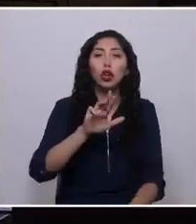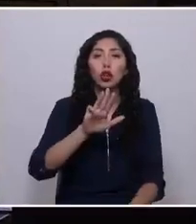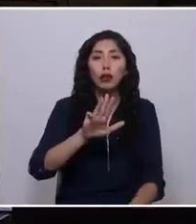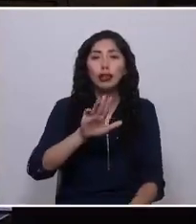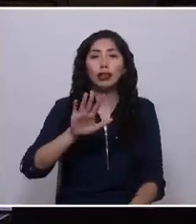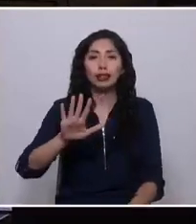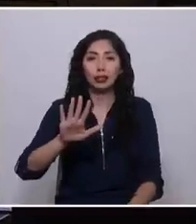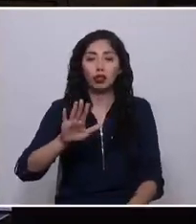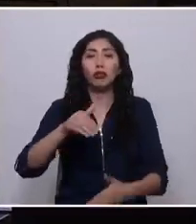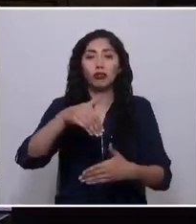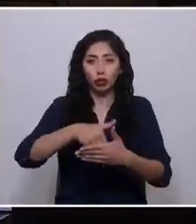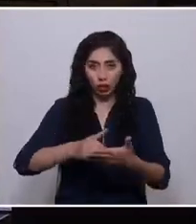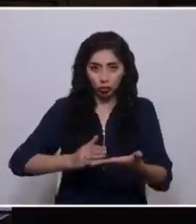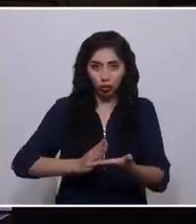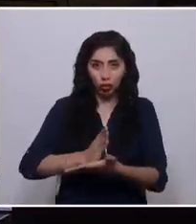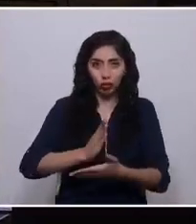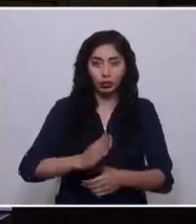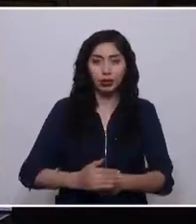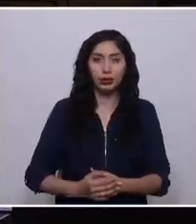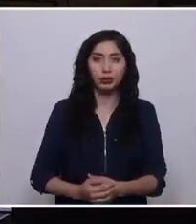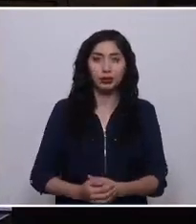En votación.